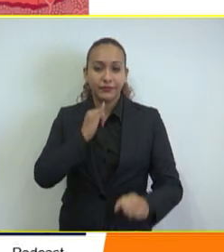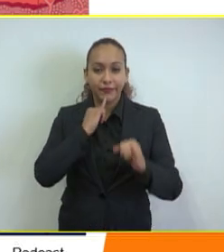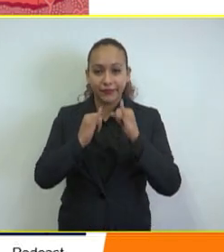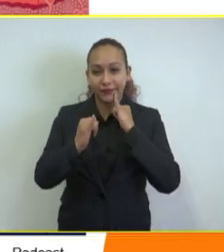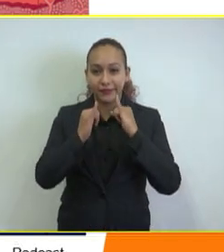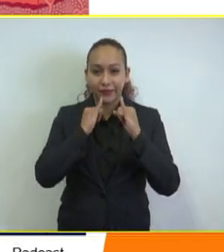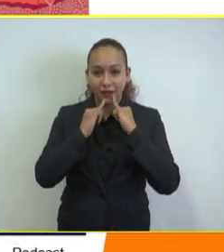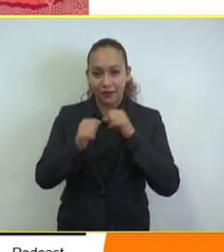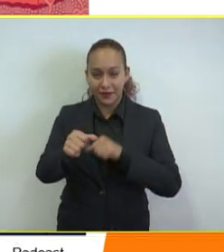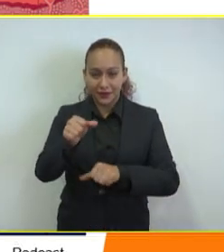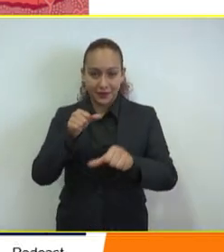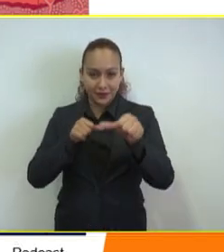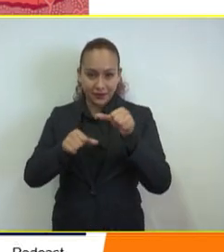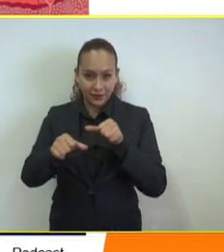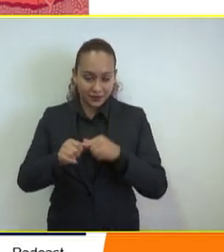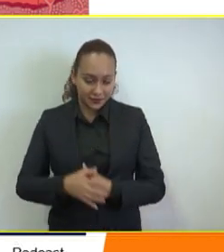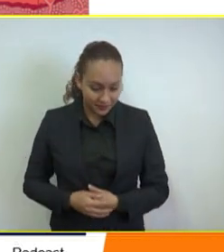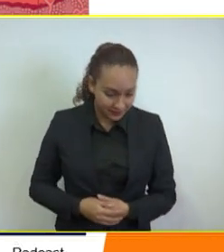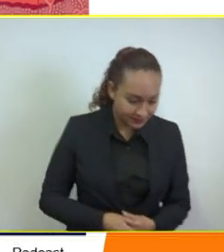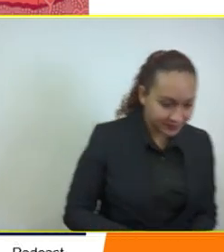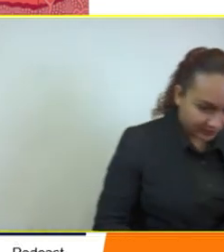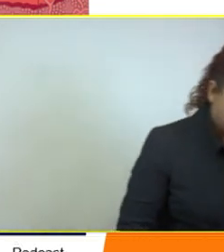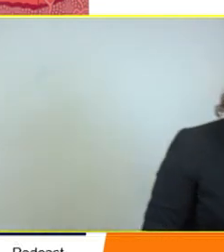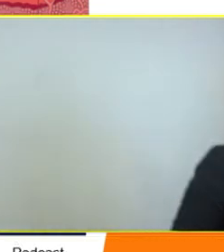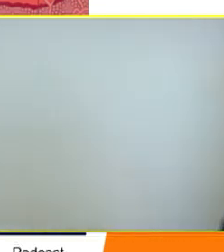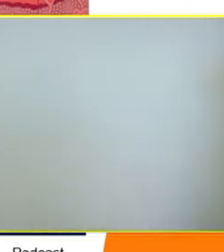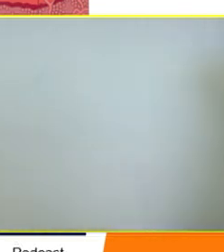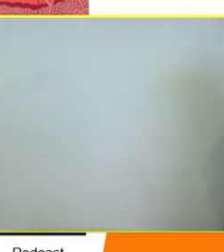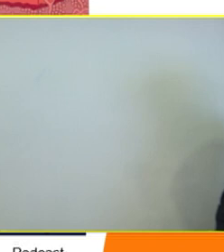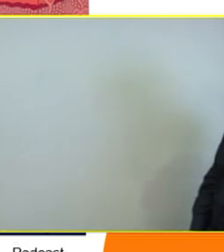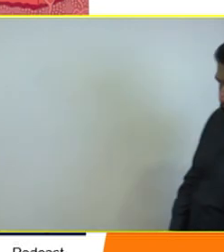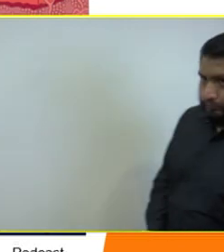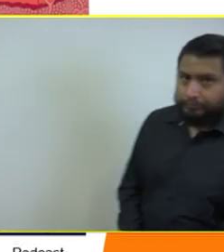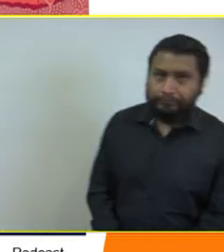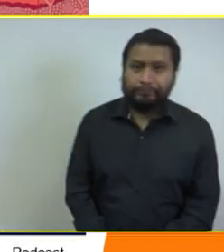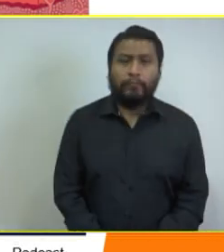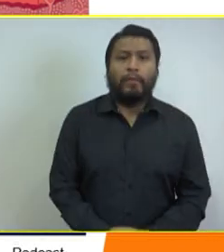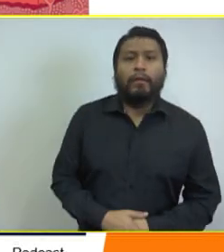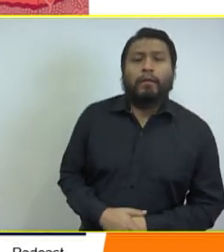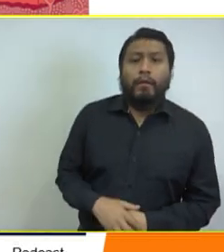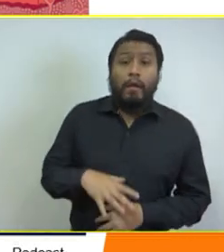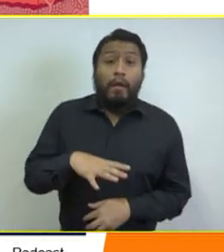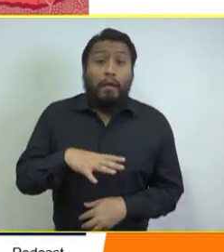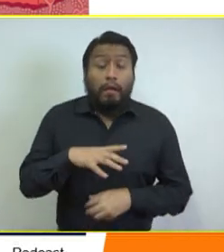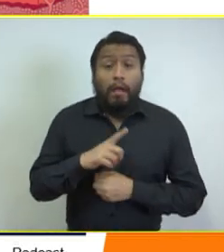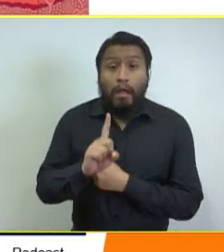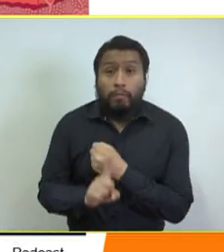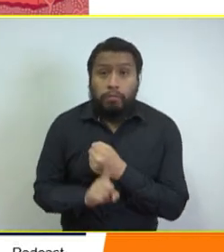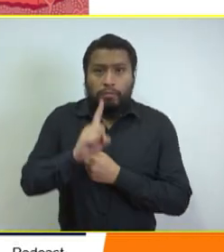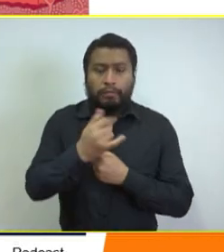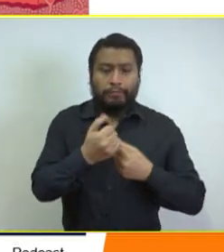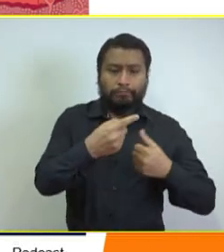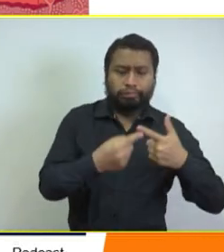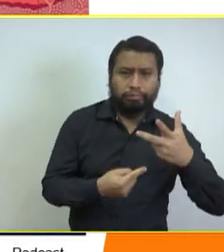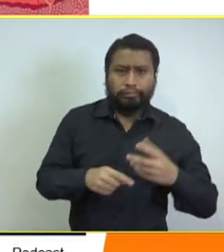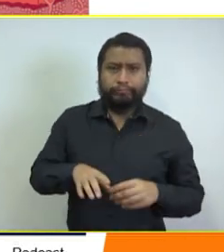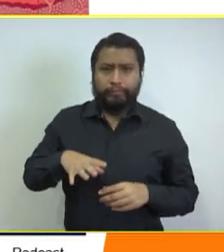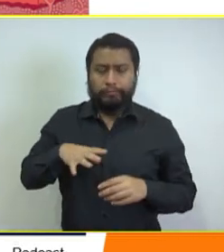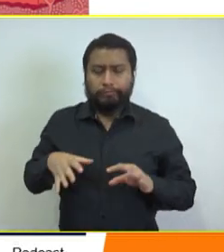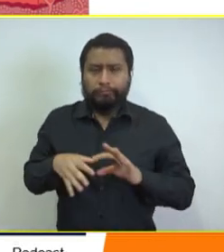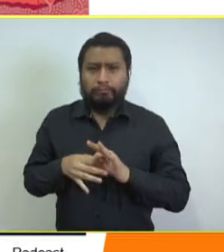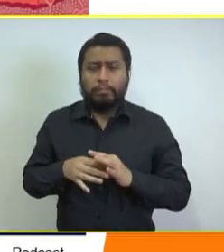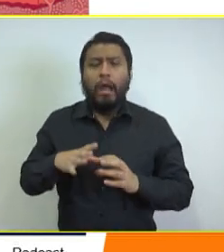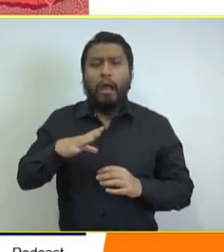Bueno, después del análisis del sistema problema y de los factores que esto incluía, llegamos a un sistema solución. Este